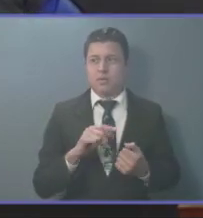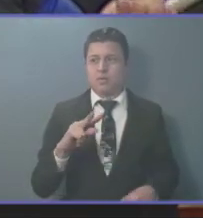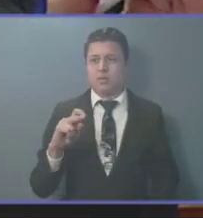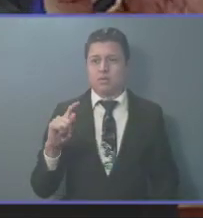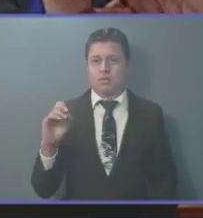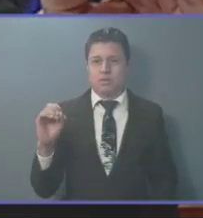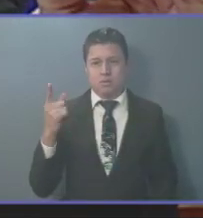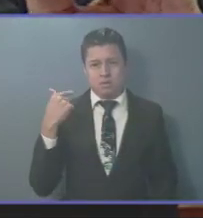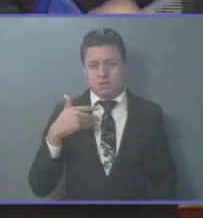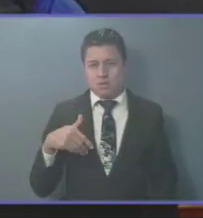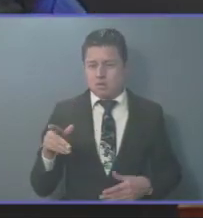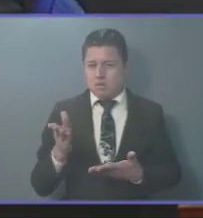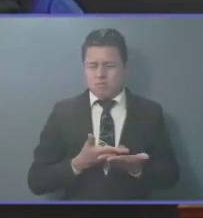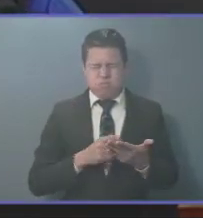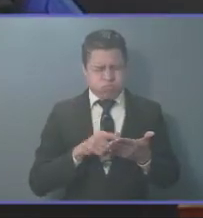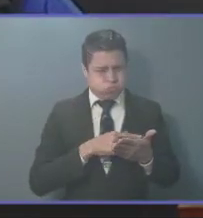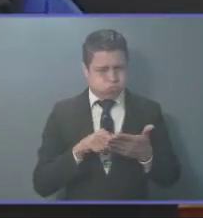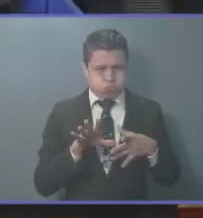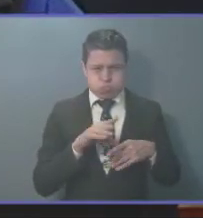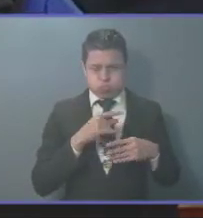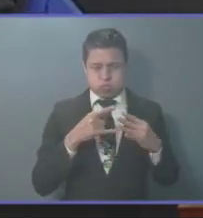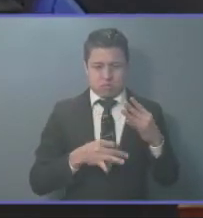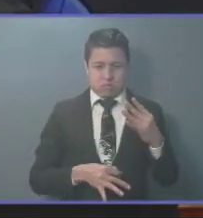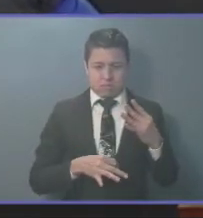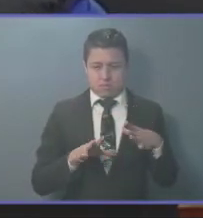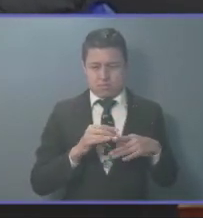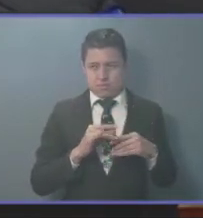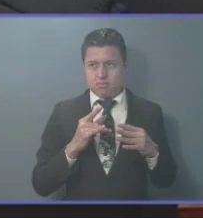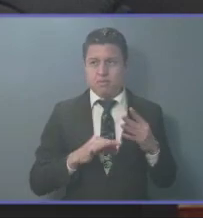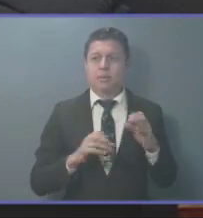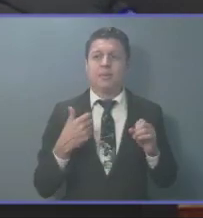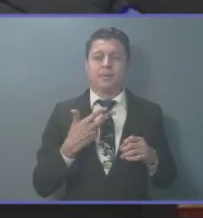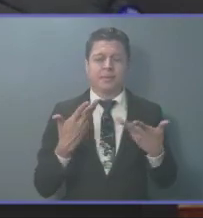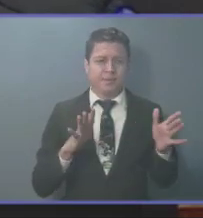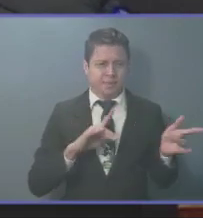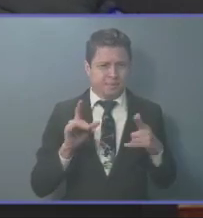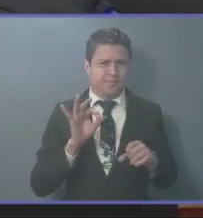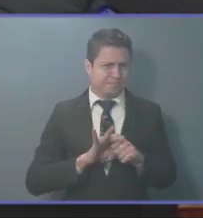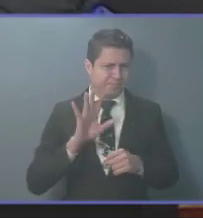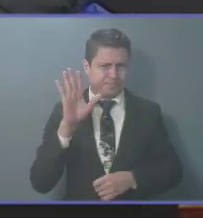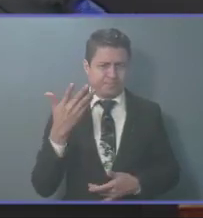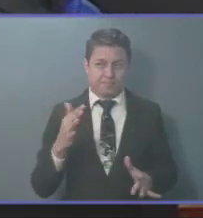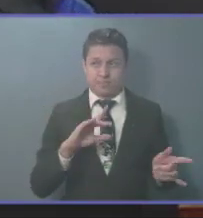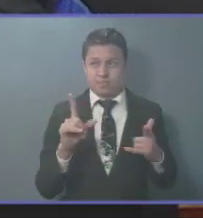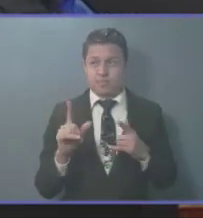presidencial contenido en el decreto